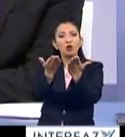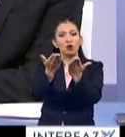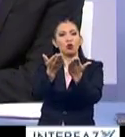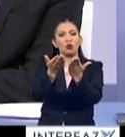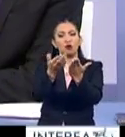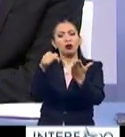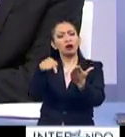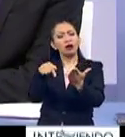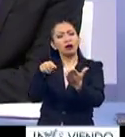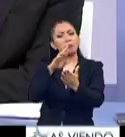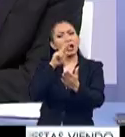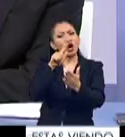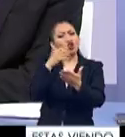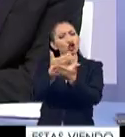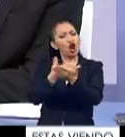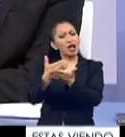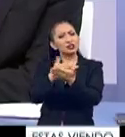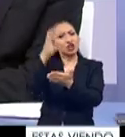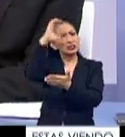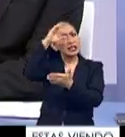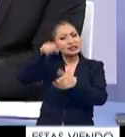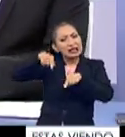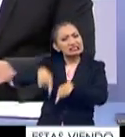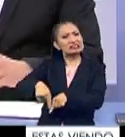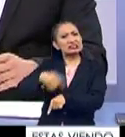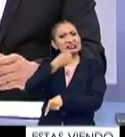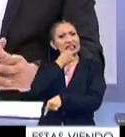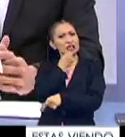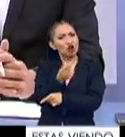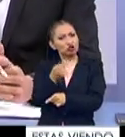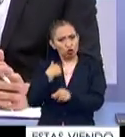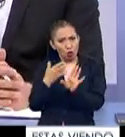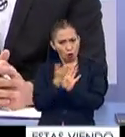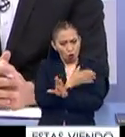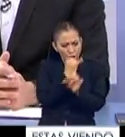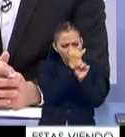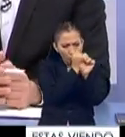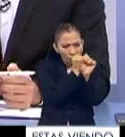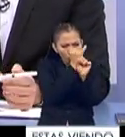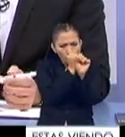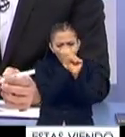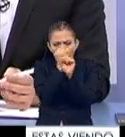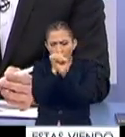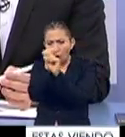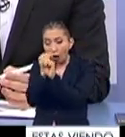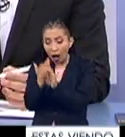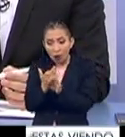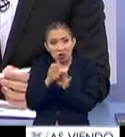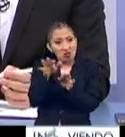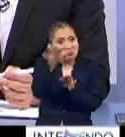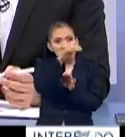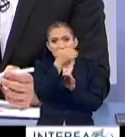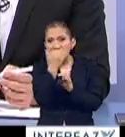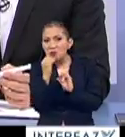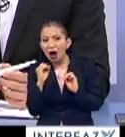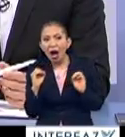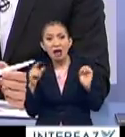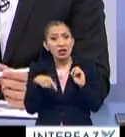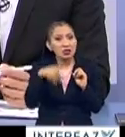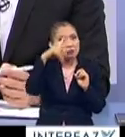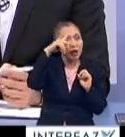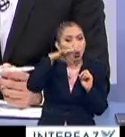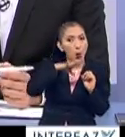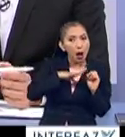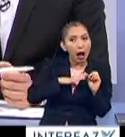bueno, ¿por qué no hacer una colección de ciencia para niños? Me puse a investigar y hasta el momento no he encontrado que en México